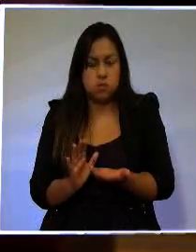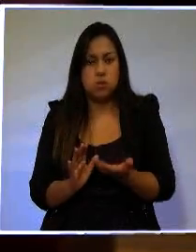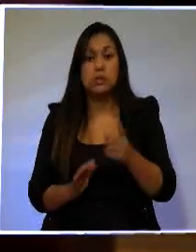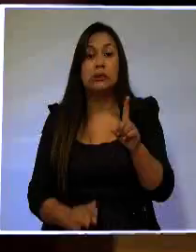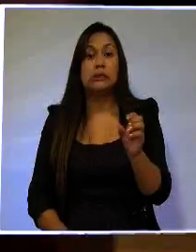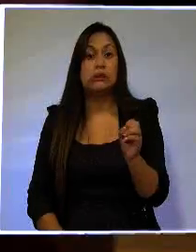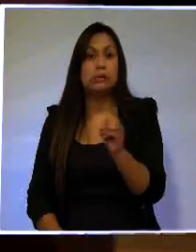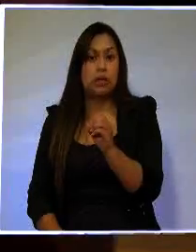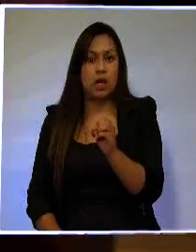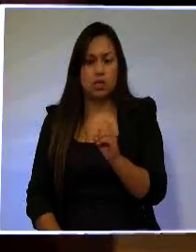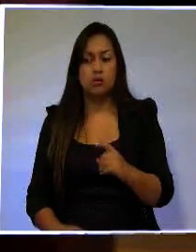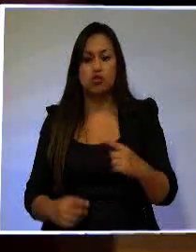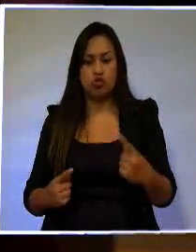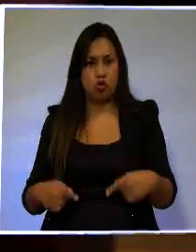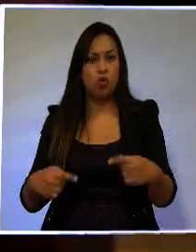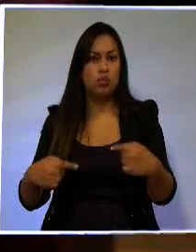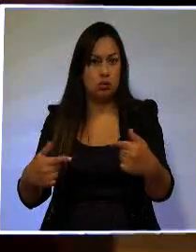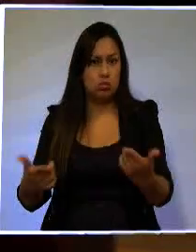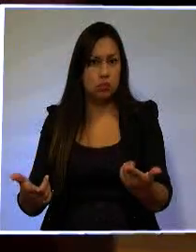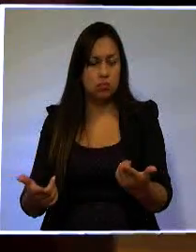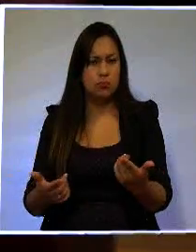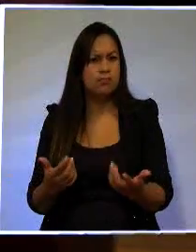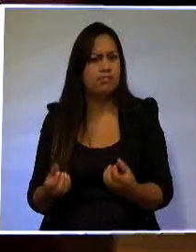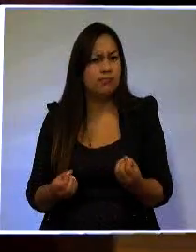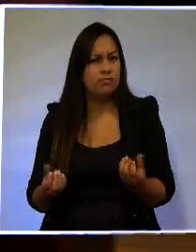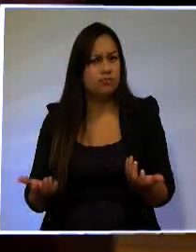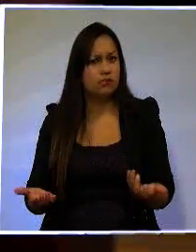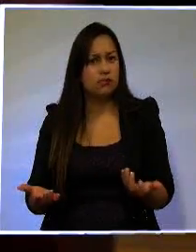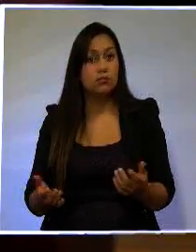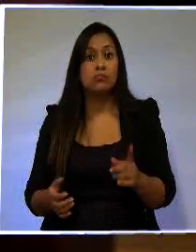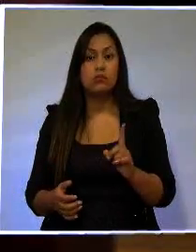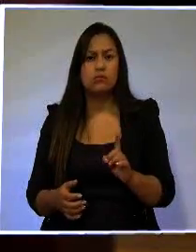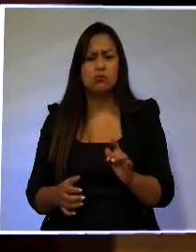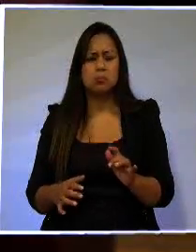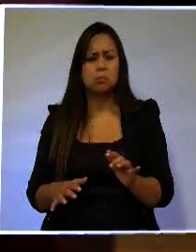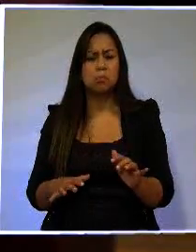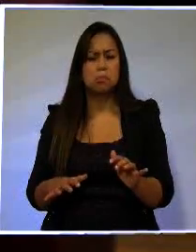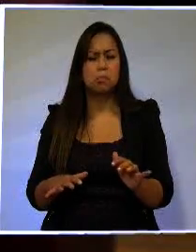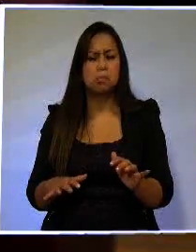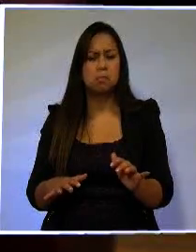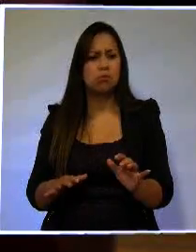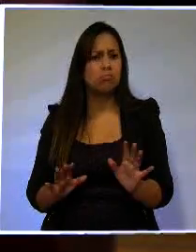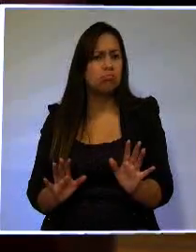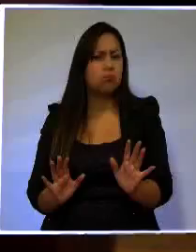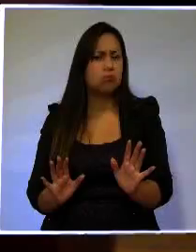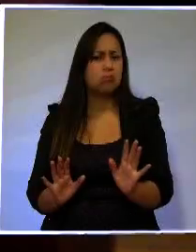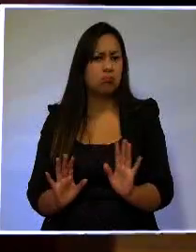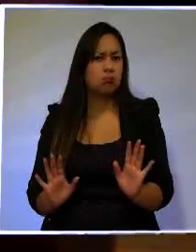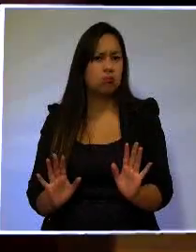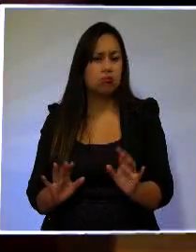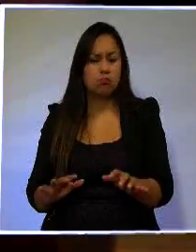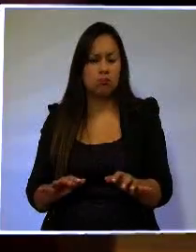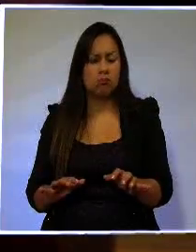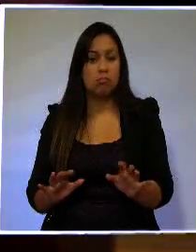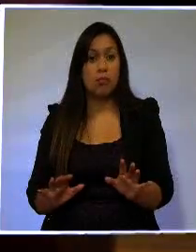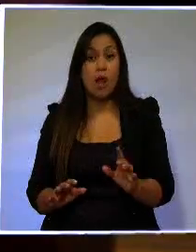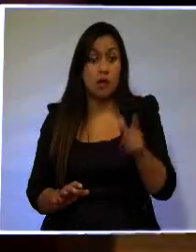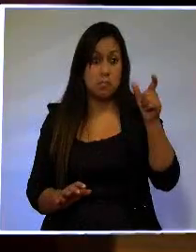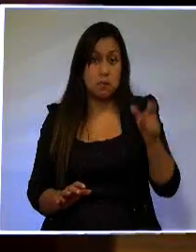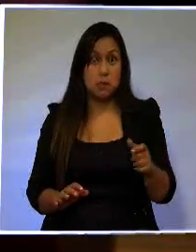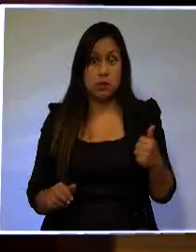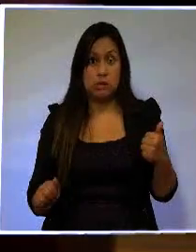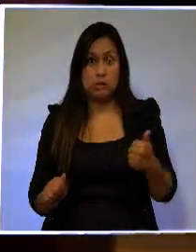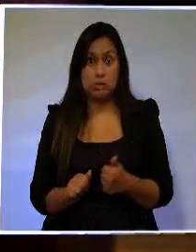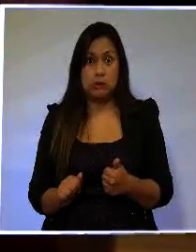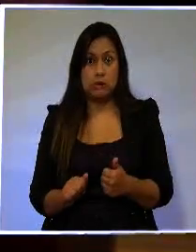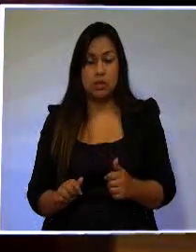eventos por día no Estos son sismos de de muy pequeña magnitud no el si la persona está cerca del volcán